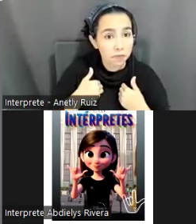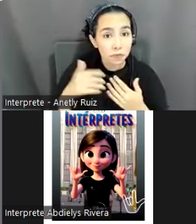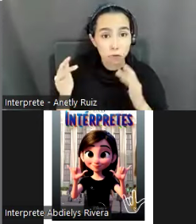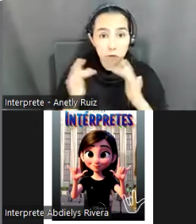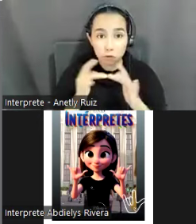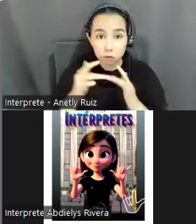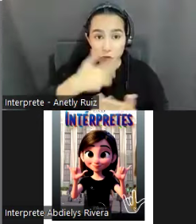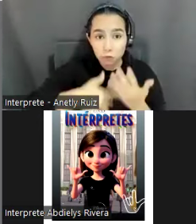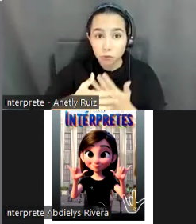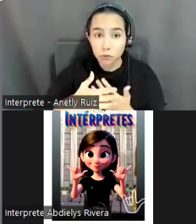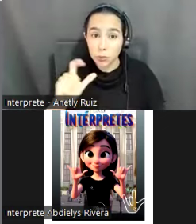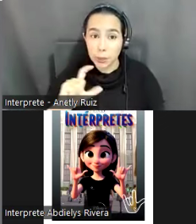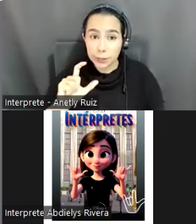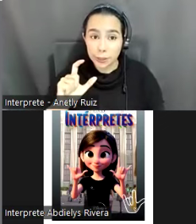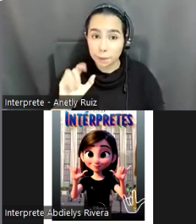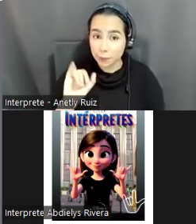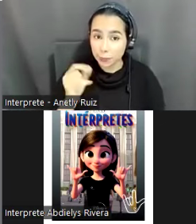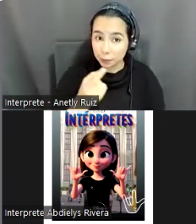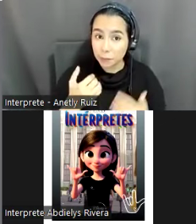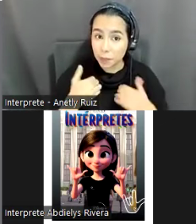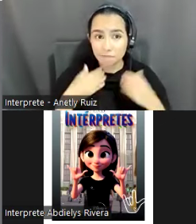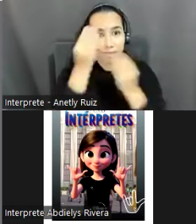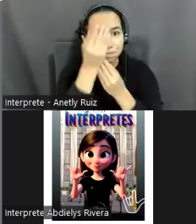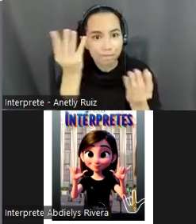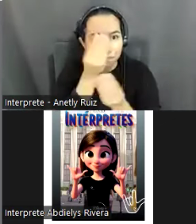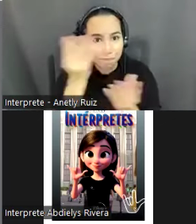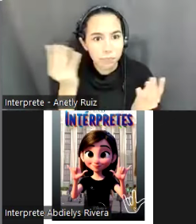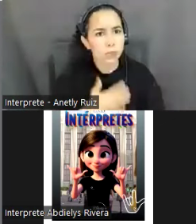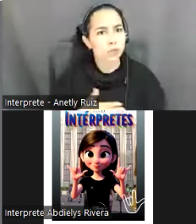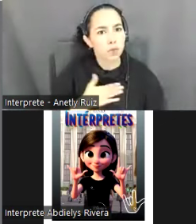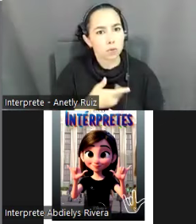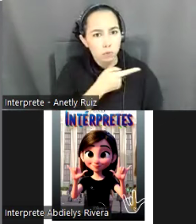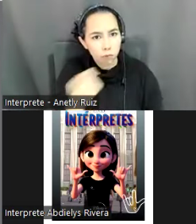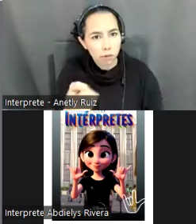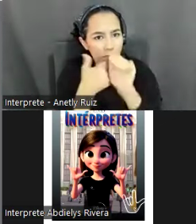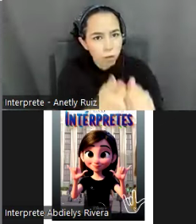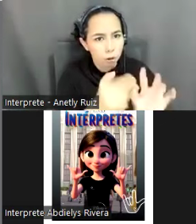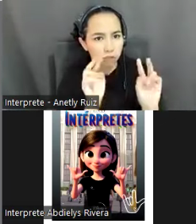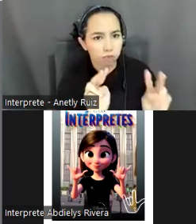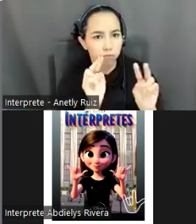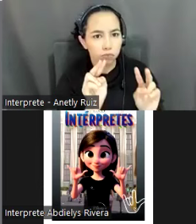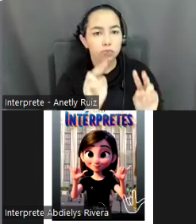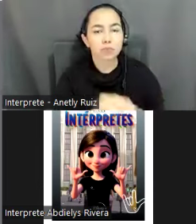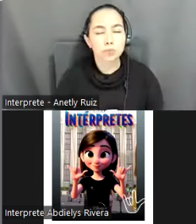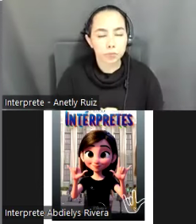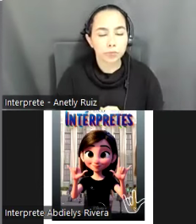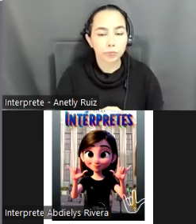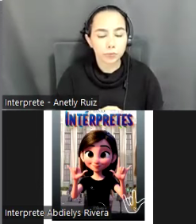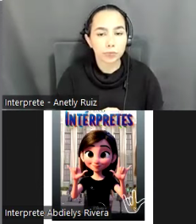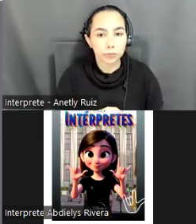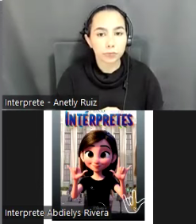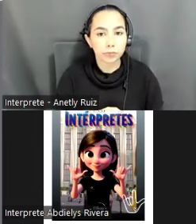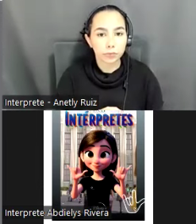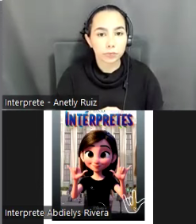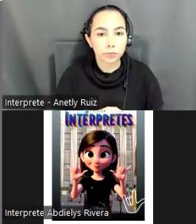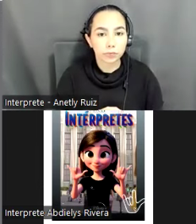sobre los determinantes sociales de la salud. Vamos a estar informando también sobre las próximas sesiones y el contenido. Vamos también a